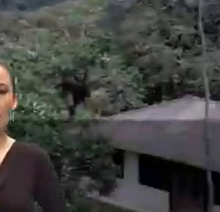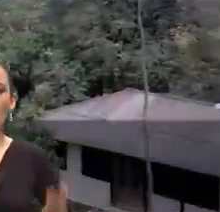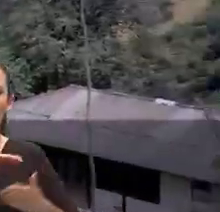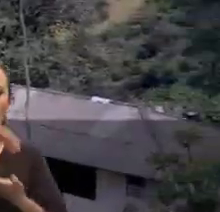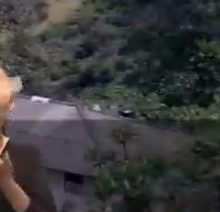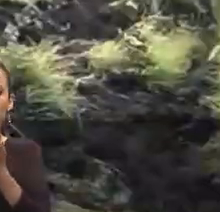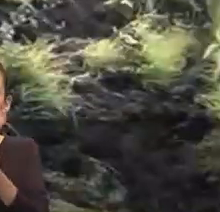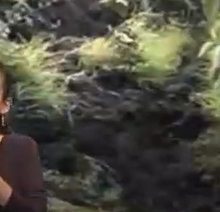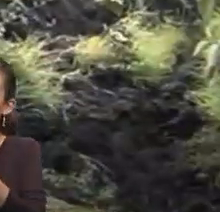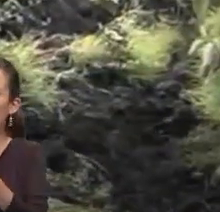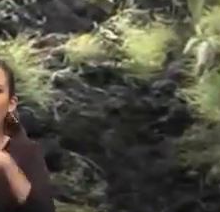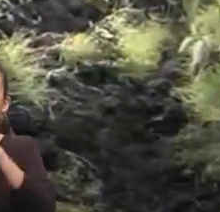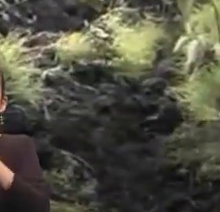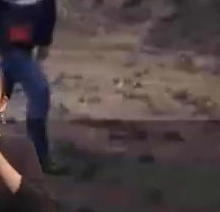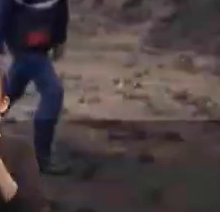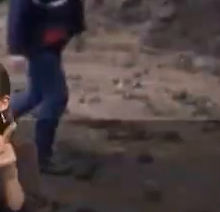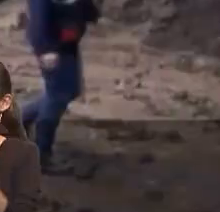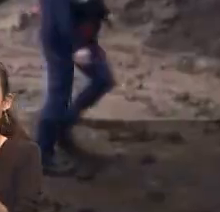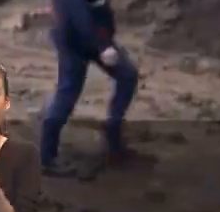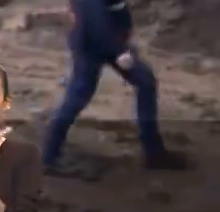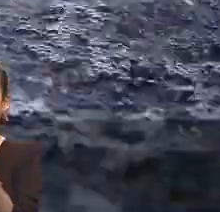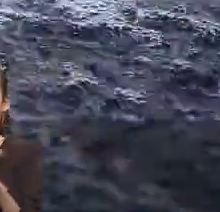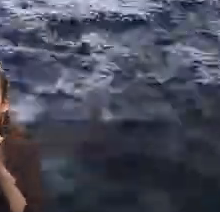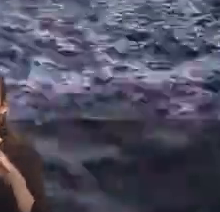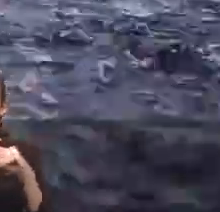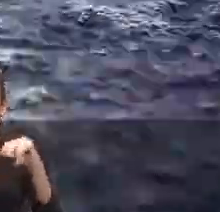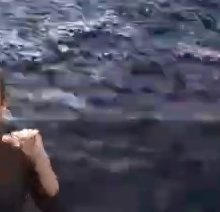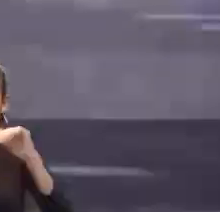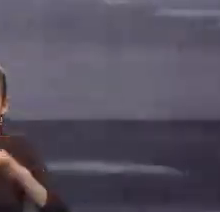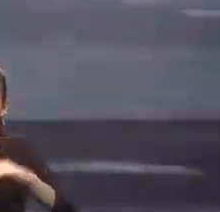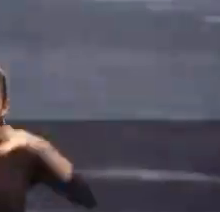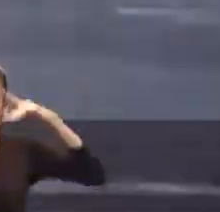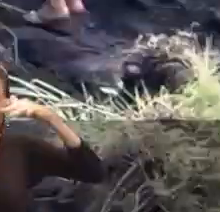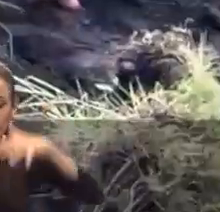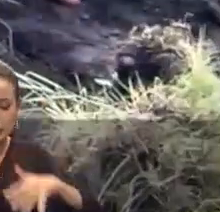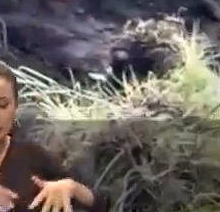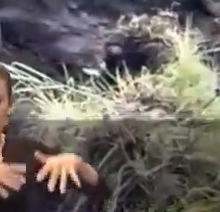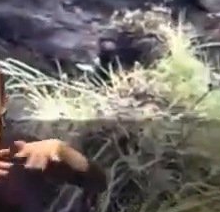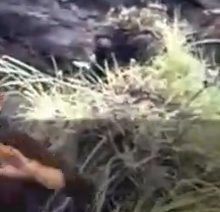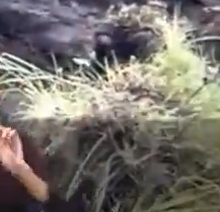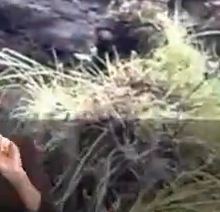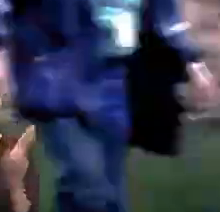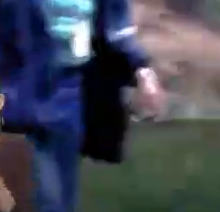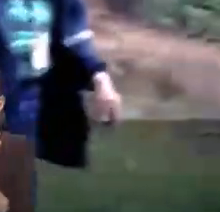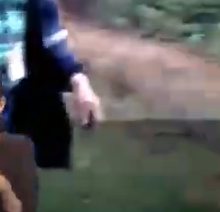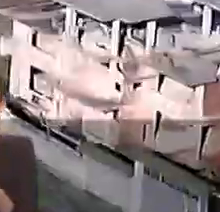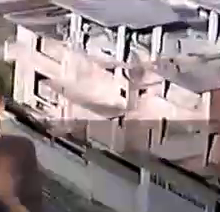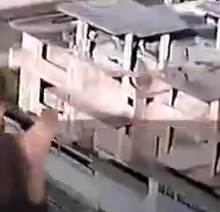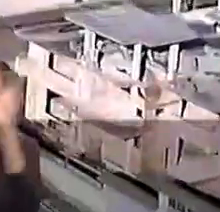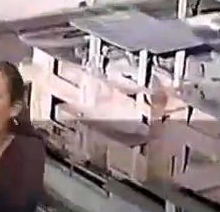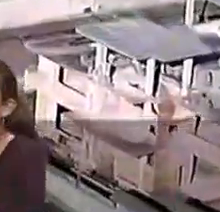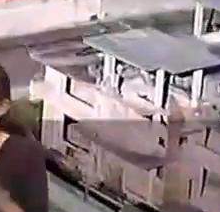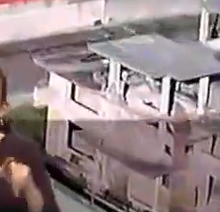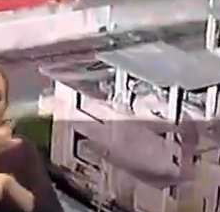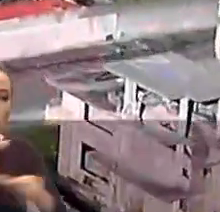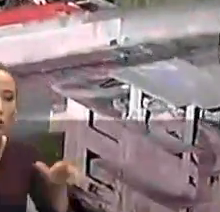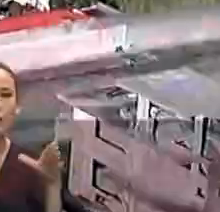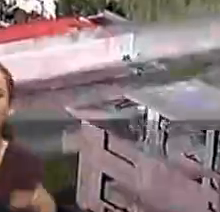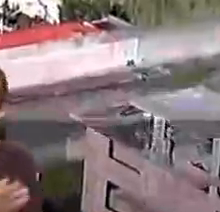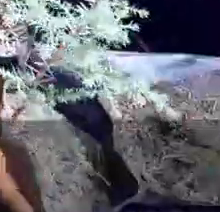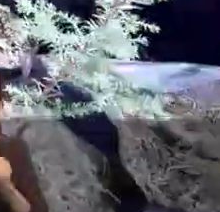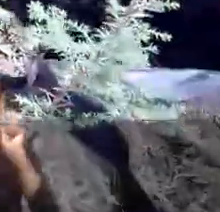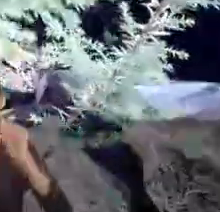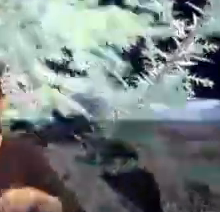ecuador es propensa a deslizamientos especialmente en épocas lluviosas no te expongas a este riesgo busca lugares seguros